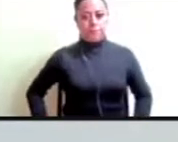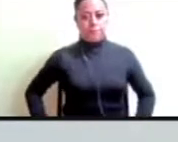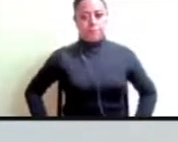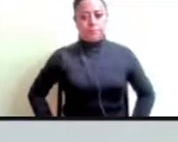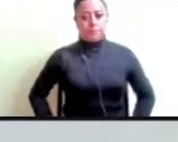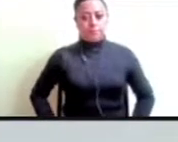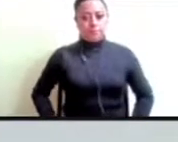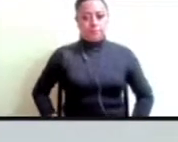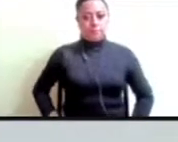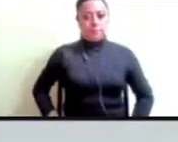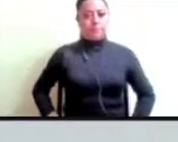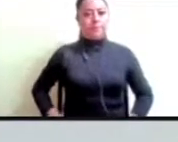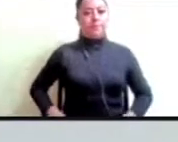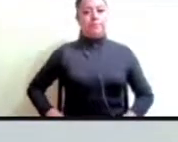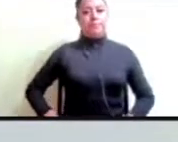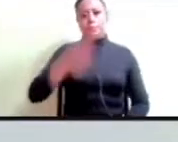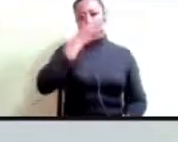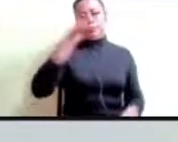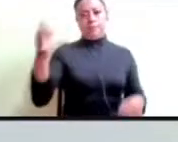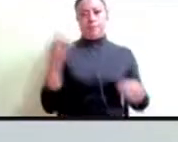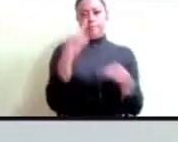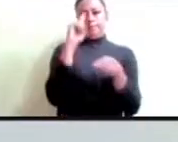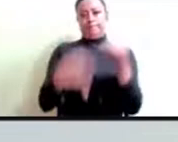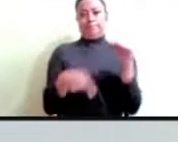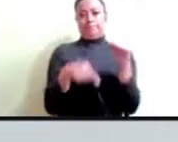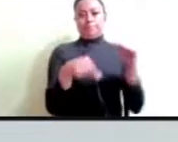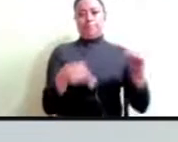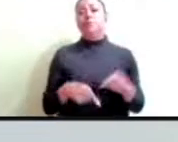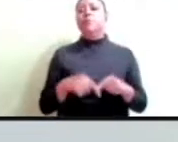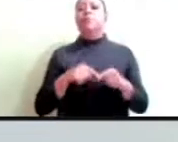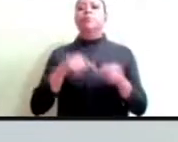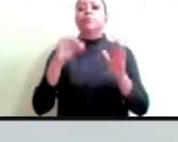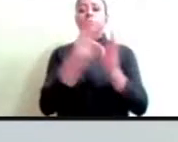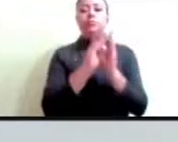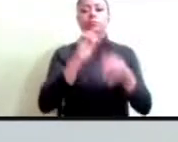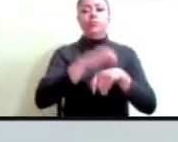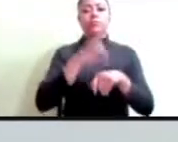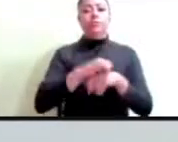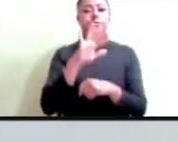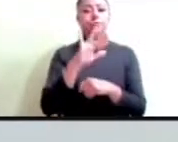Se les informa que se retiraron los puntos enlistados en los numerales 53, 58,